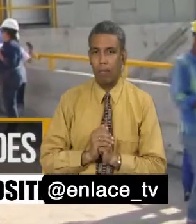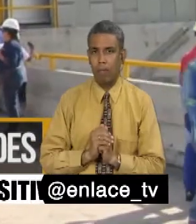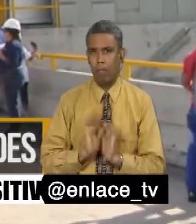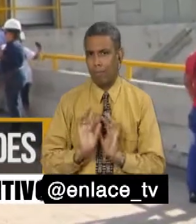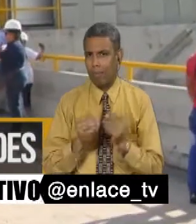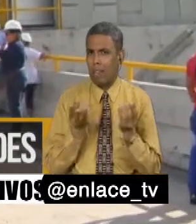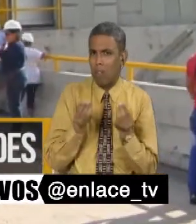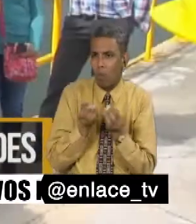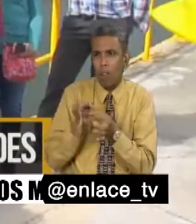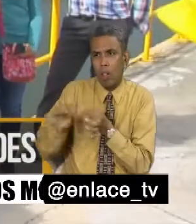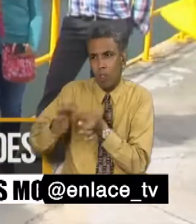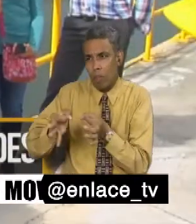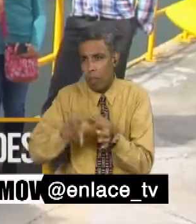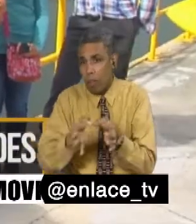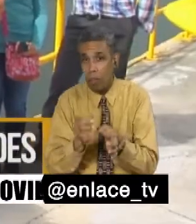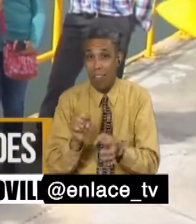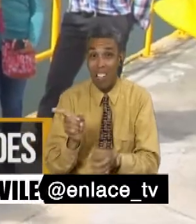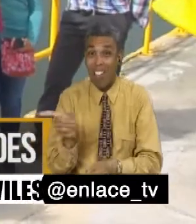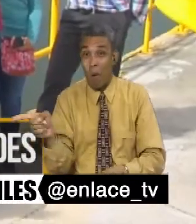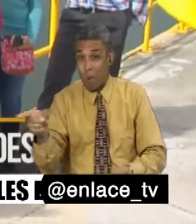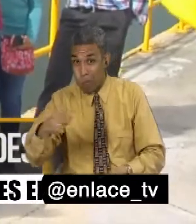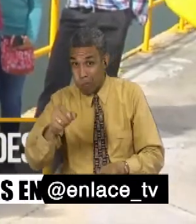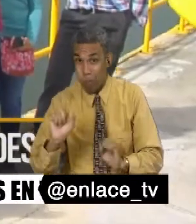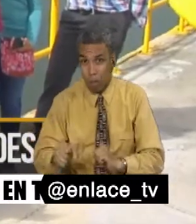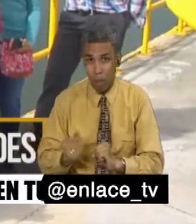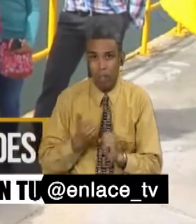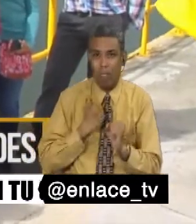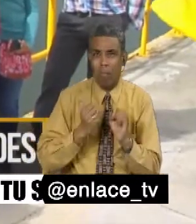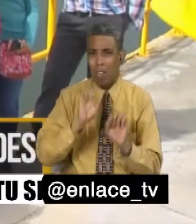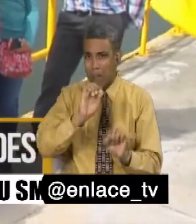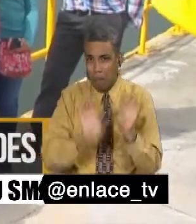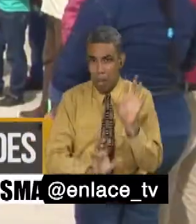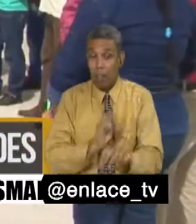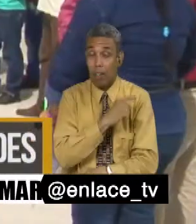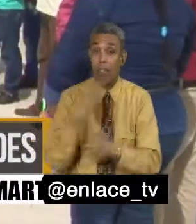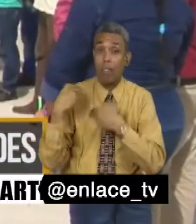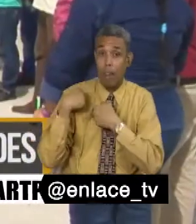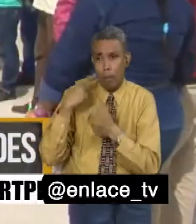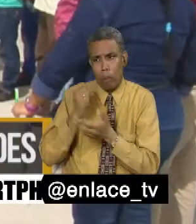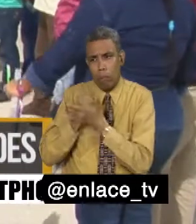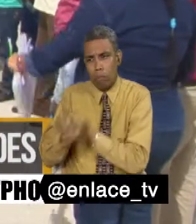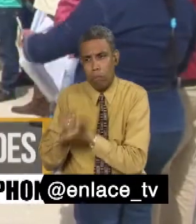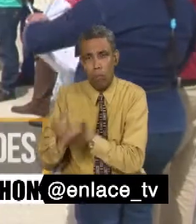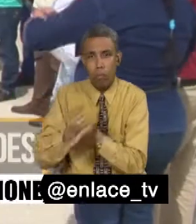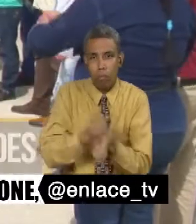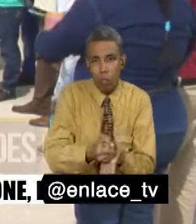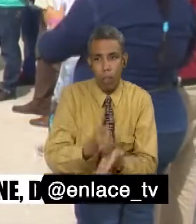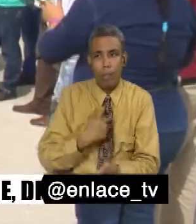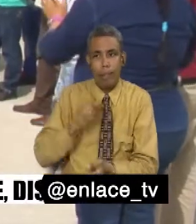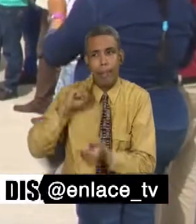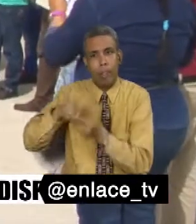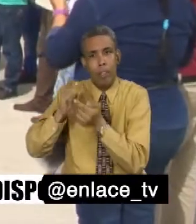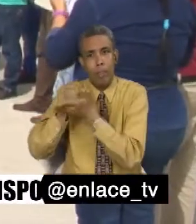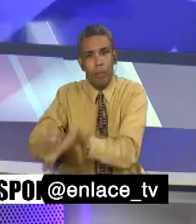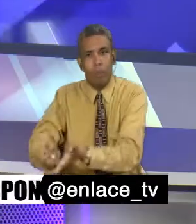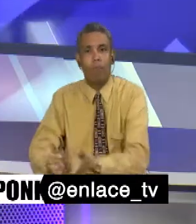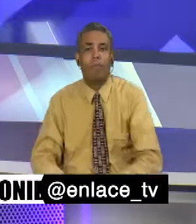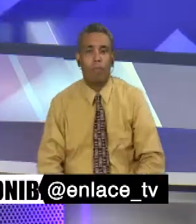algunos sectores, las cuales hacen parte de la política de responsabilidad y transparencia de cara a las comunidades.